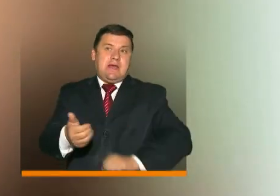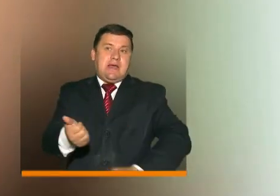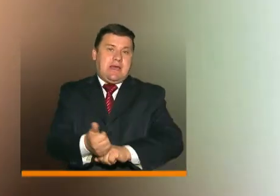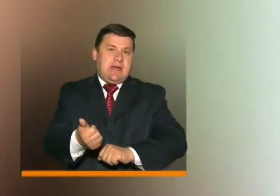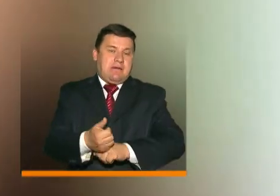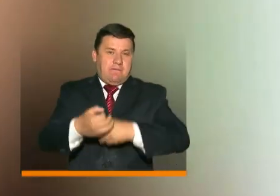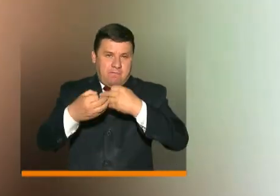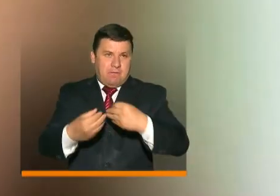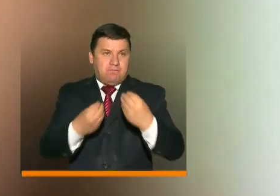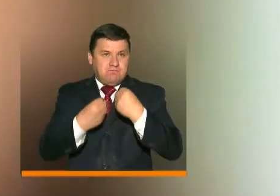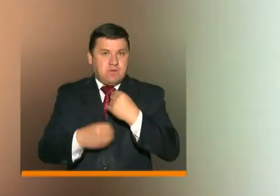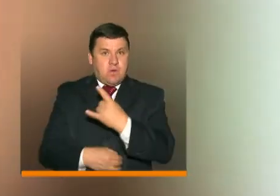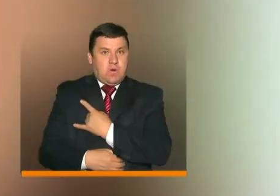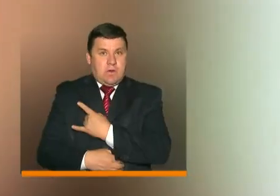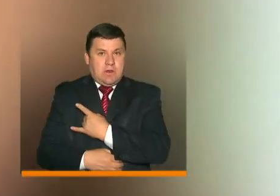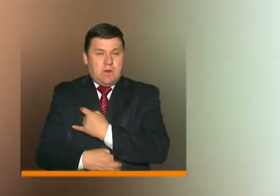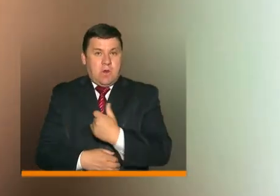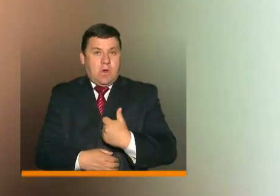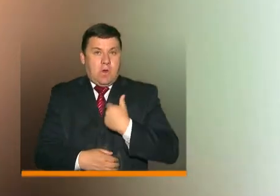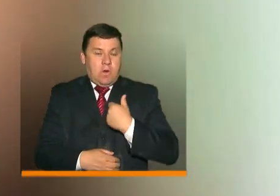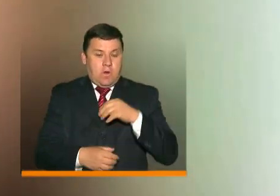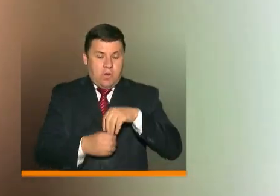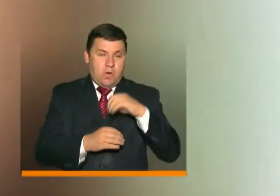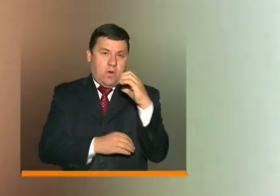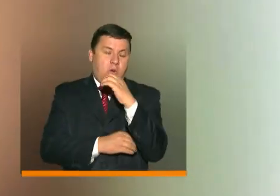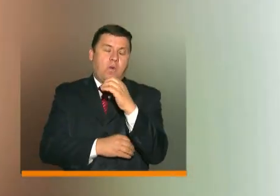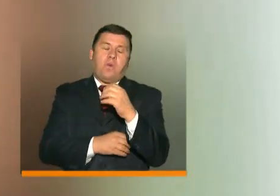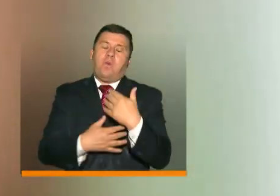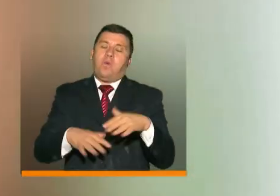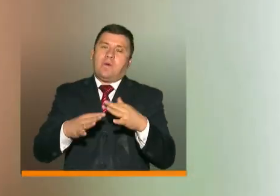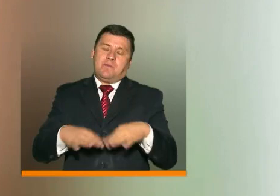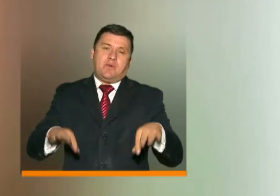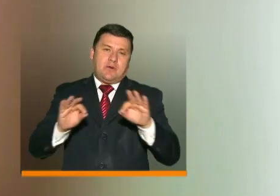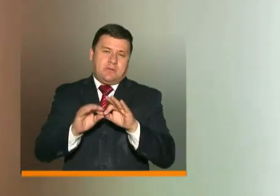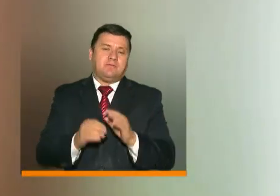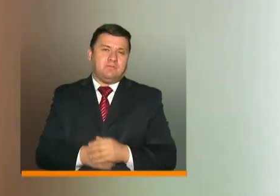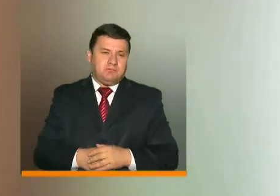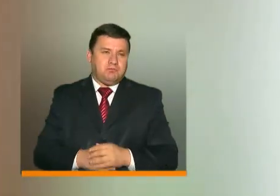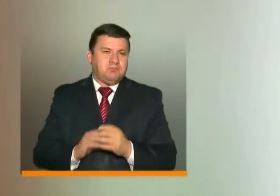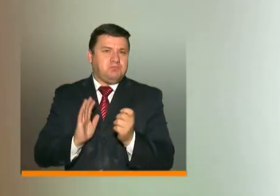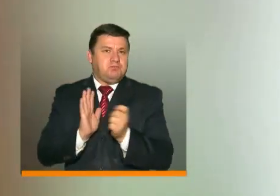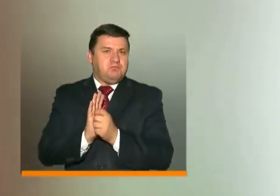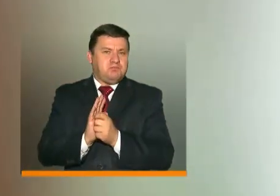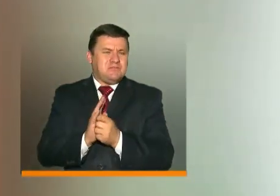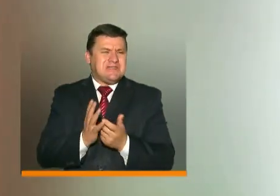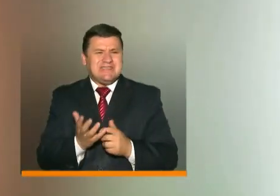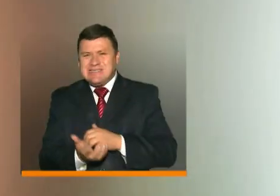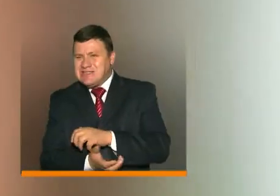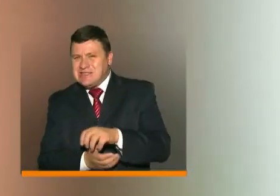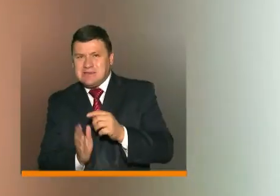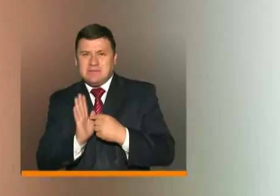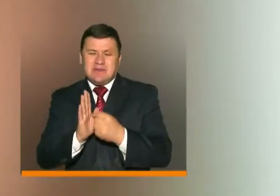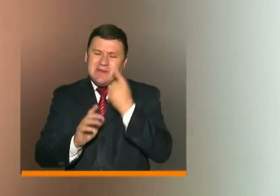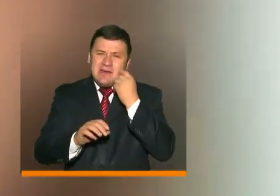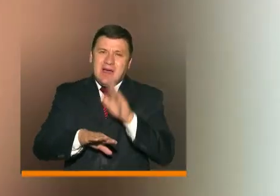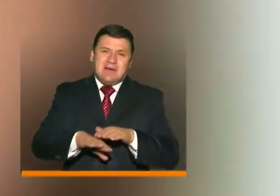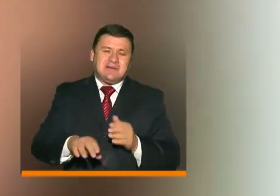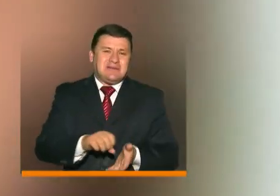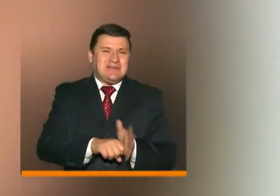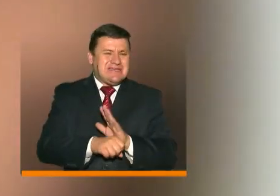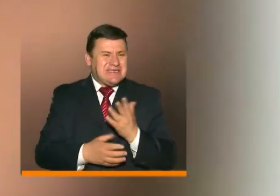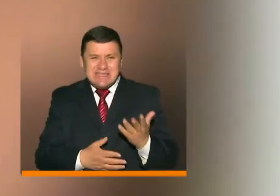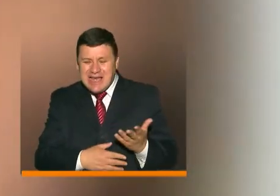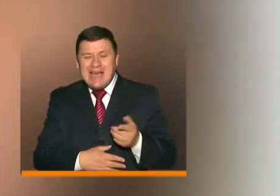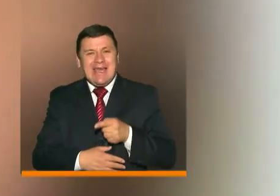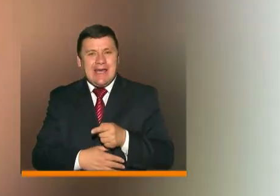la formación superior de jóvenes en el país son sumamente valiosos. Puntualmente, con la coyuntura que se presenta por el coronavirus, han